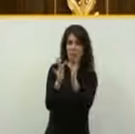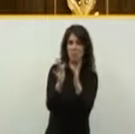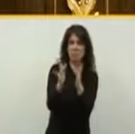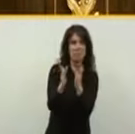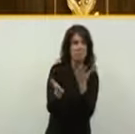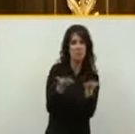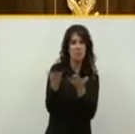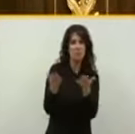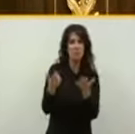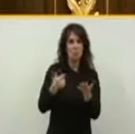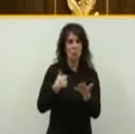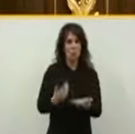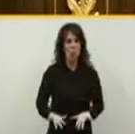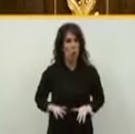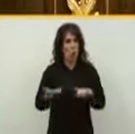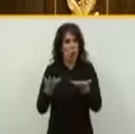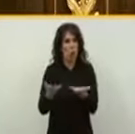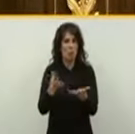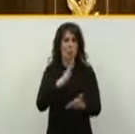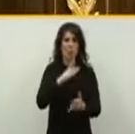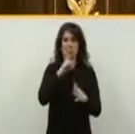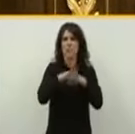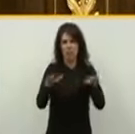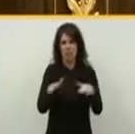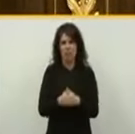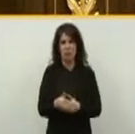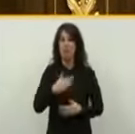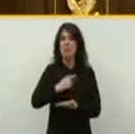pongo a su disposición mi despacho.